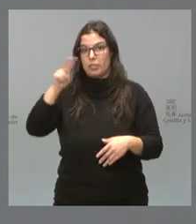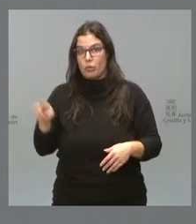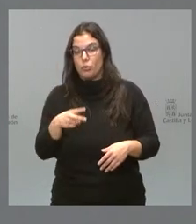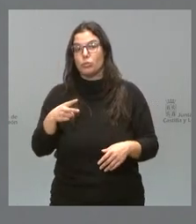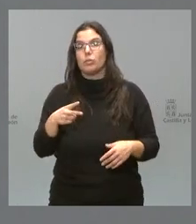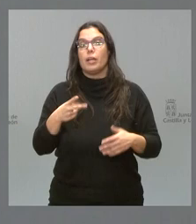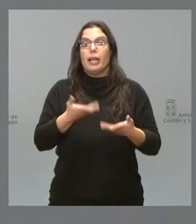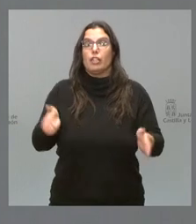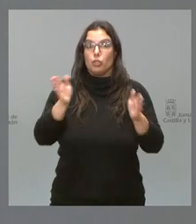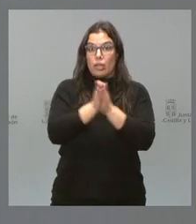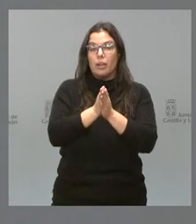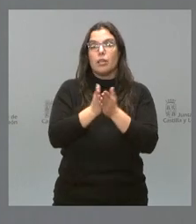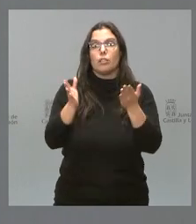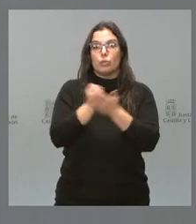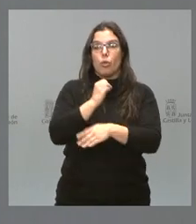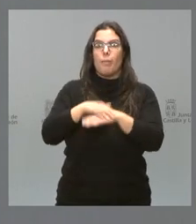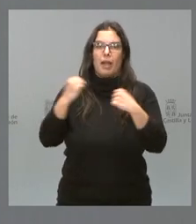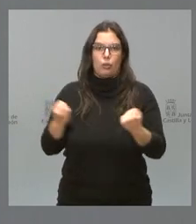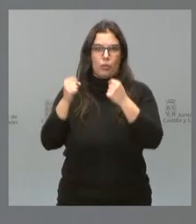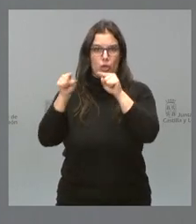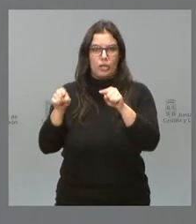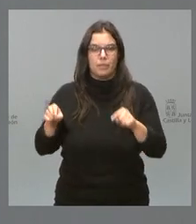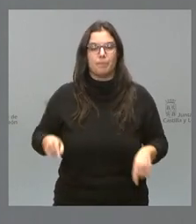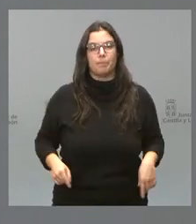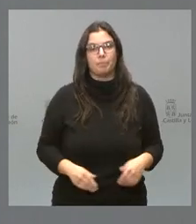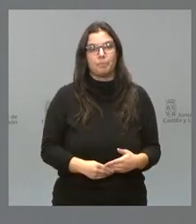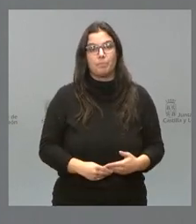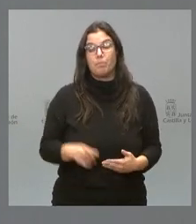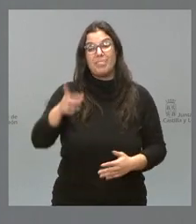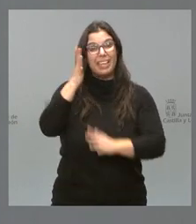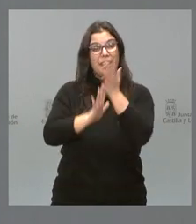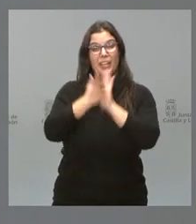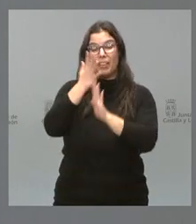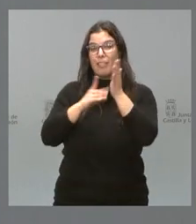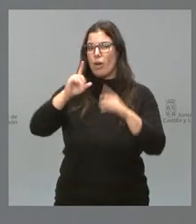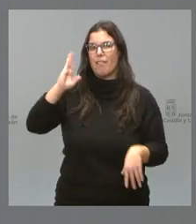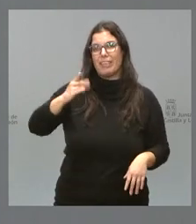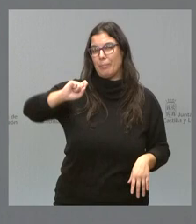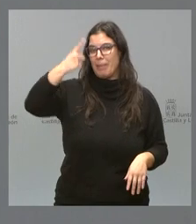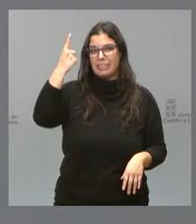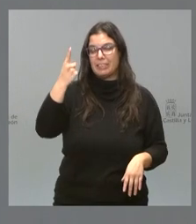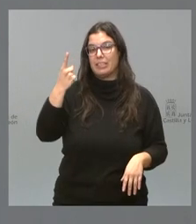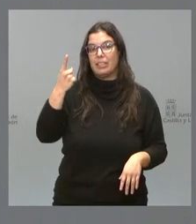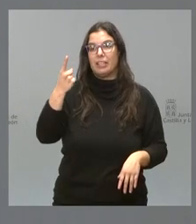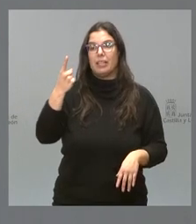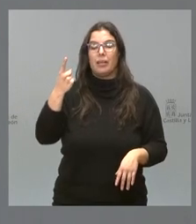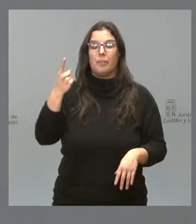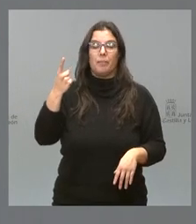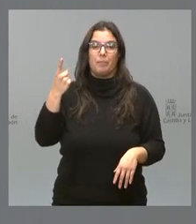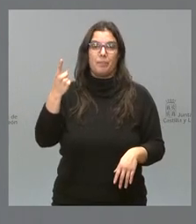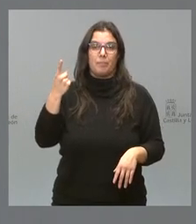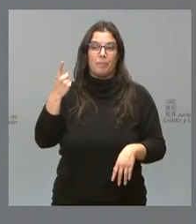un millones de euros en conjunto para este tipo de actuaciones básicamente fue el incendio que tuvo más impacto recordarán ustedes desde el punto de vista de afección